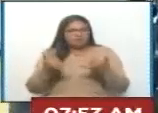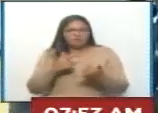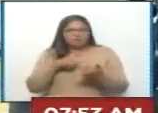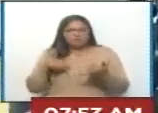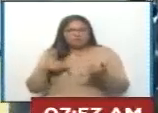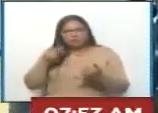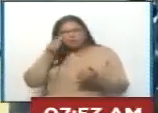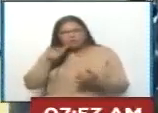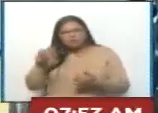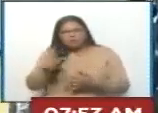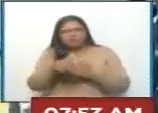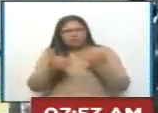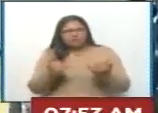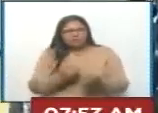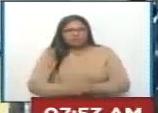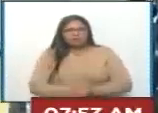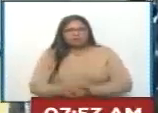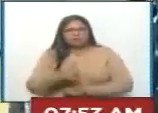pueblo